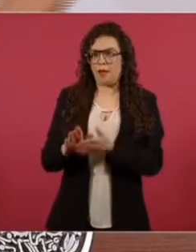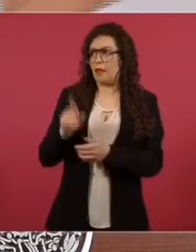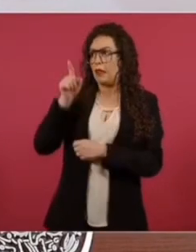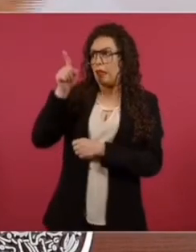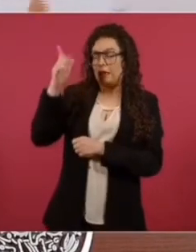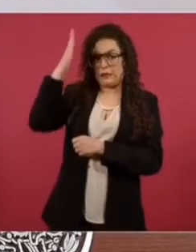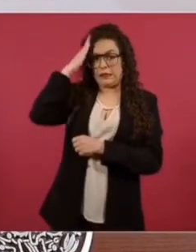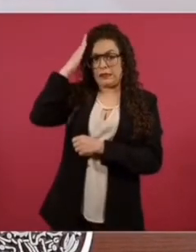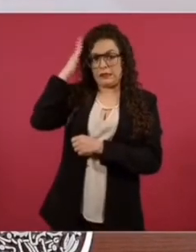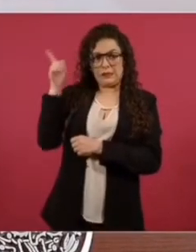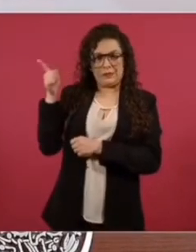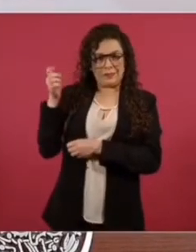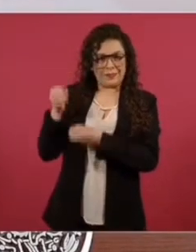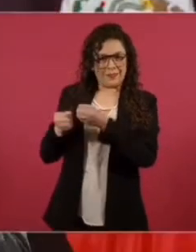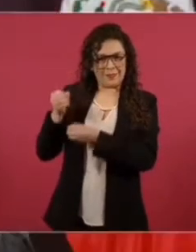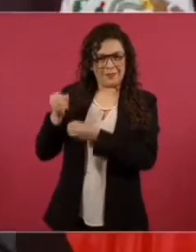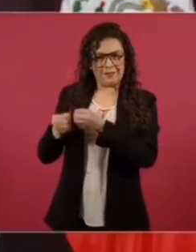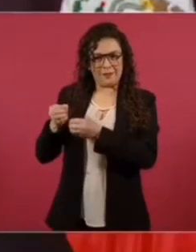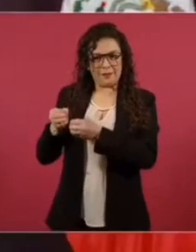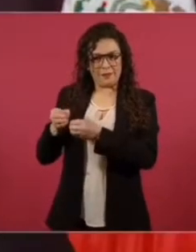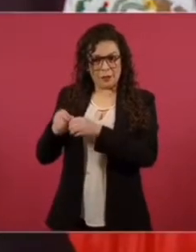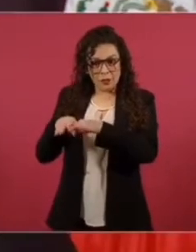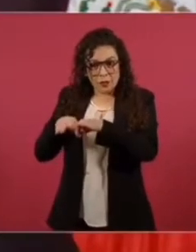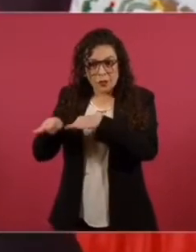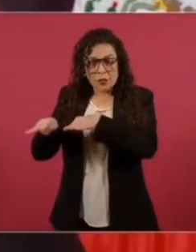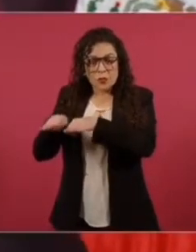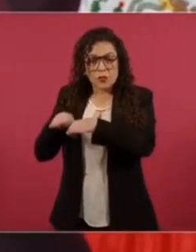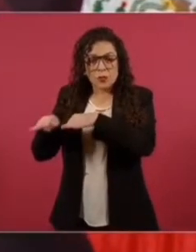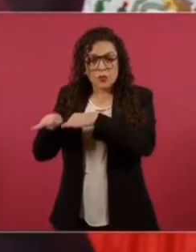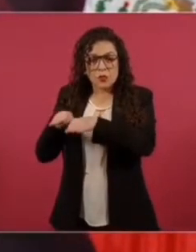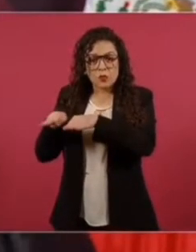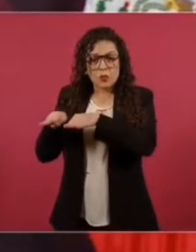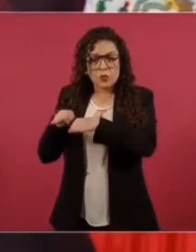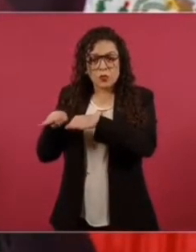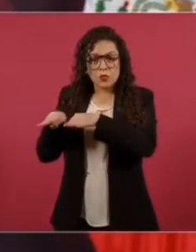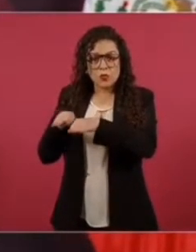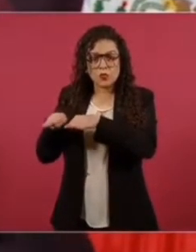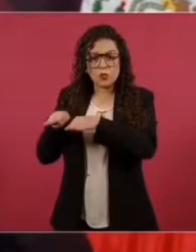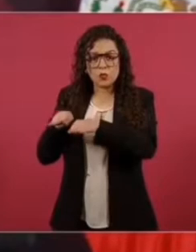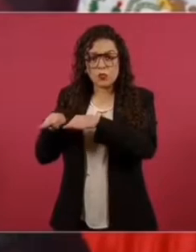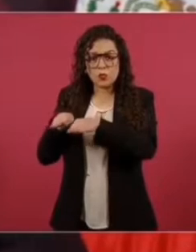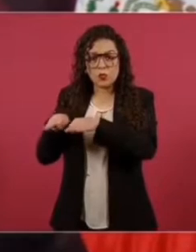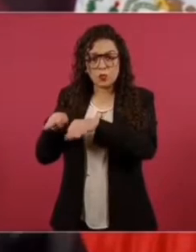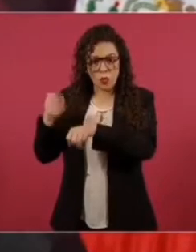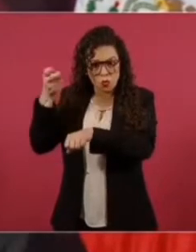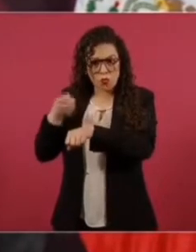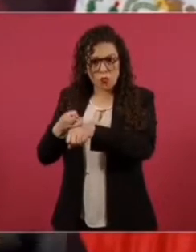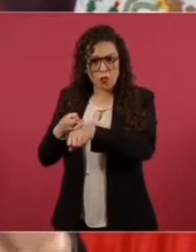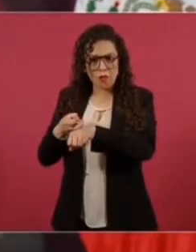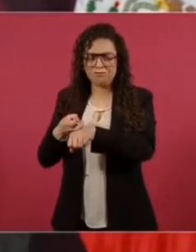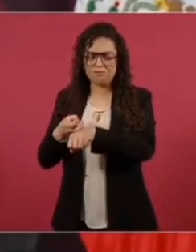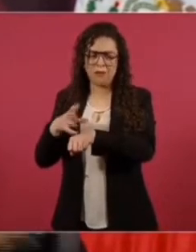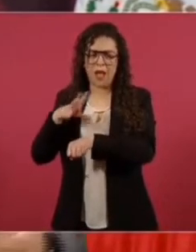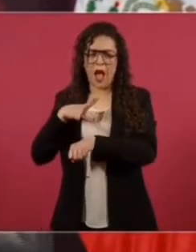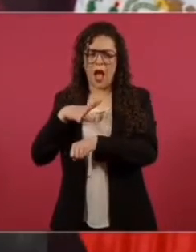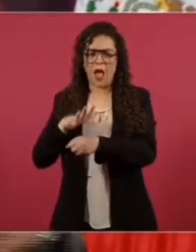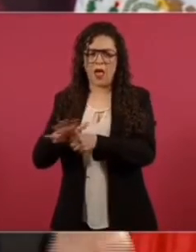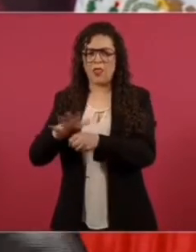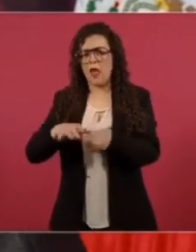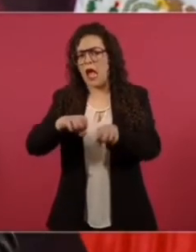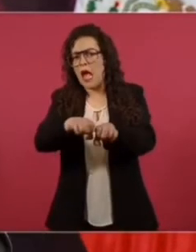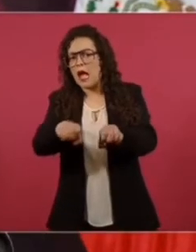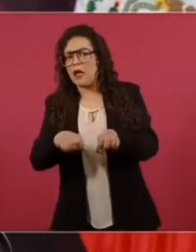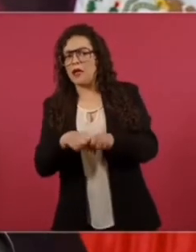Porque ya hablábamos de que los jueces, los magistrados, los ministros tienen sus asesores. ¿Quiénes hacen los